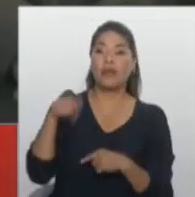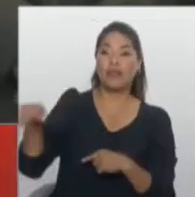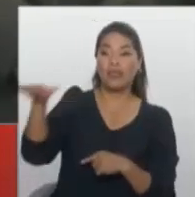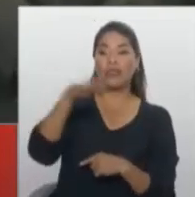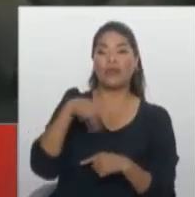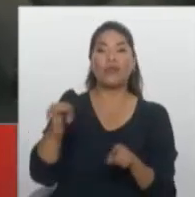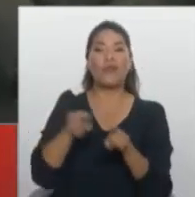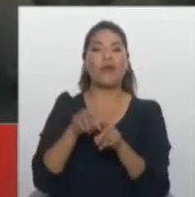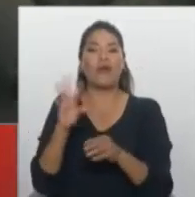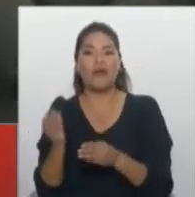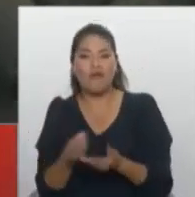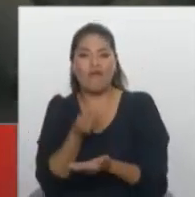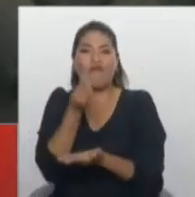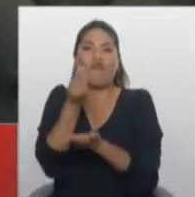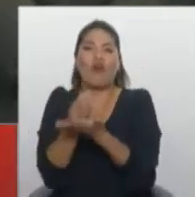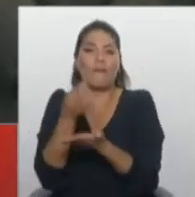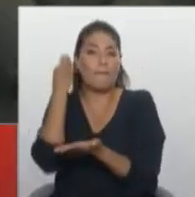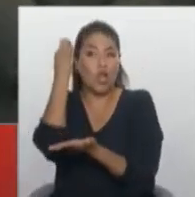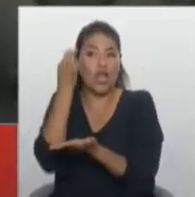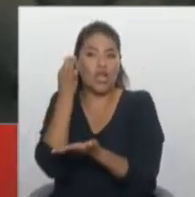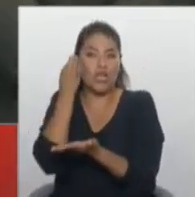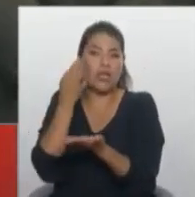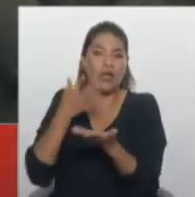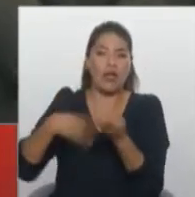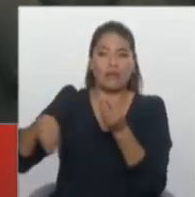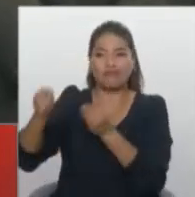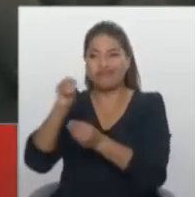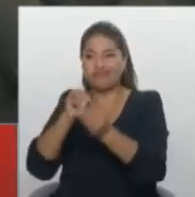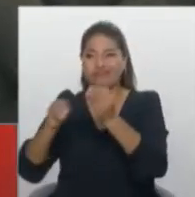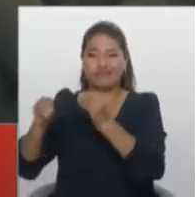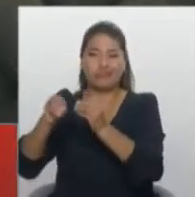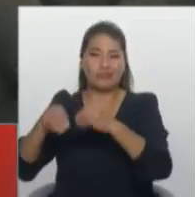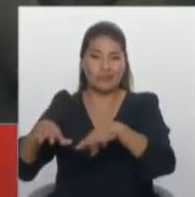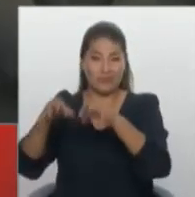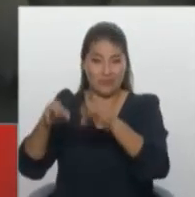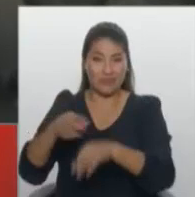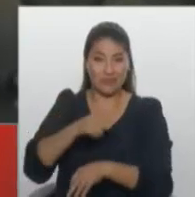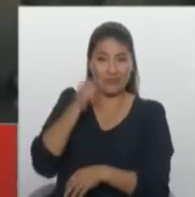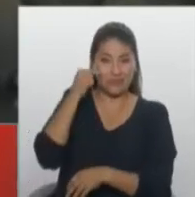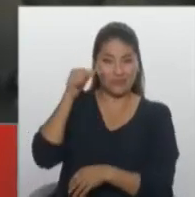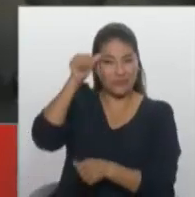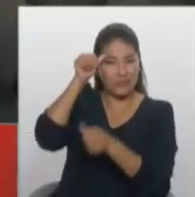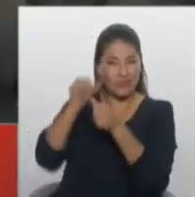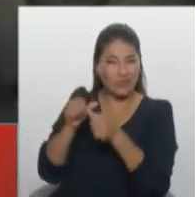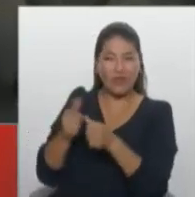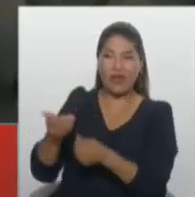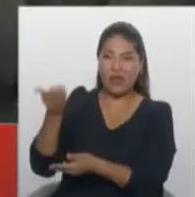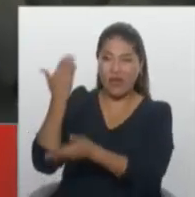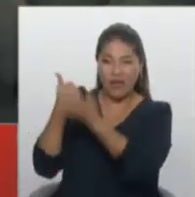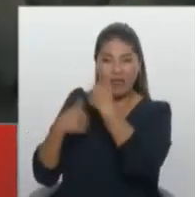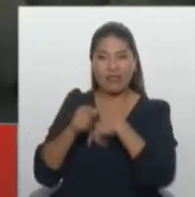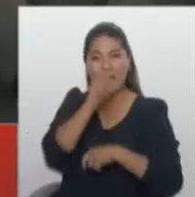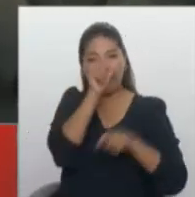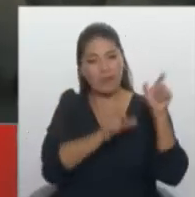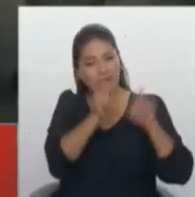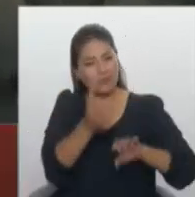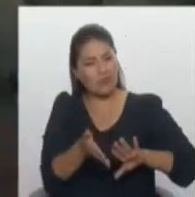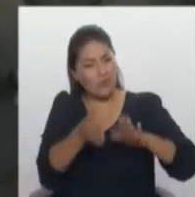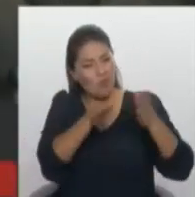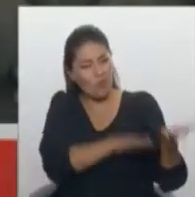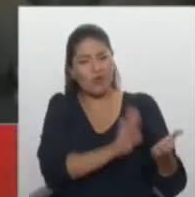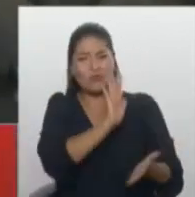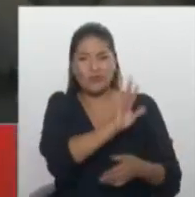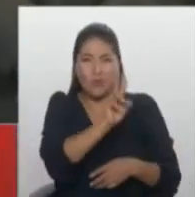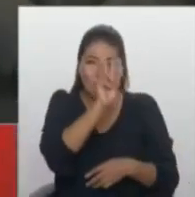Hola amigos de Publicontadores, el día de hoy te daremos a conocer que si pensó Patricia Benavides, fiscal de la Nación, que